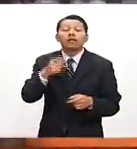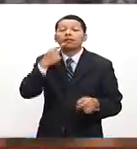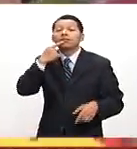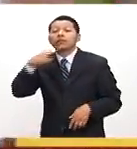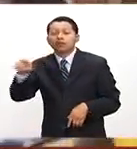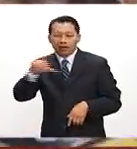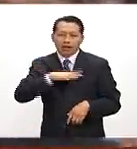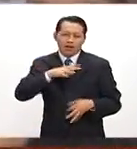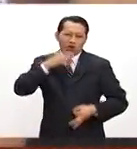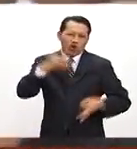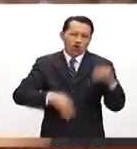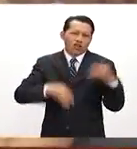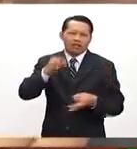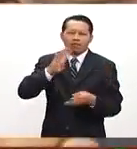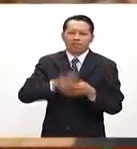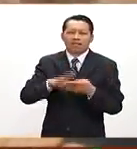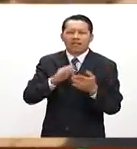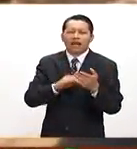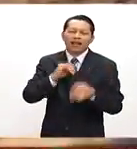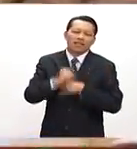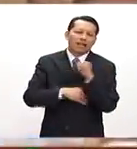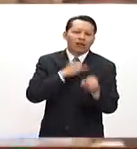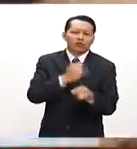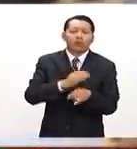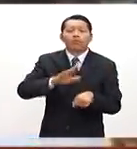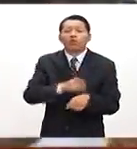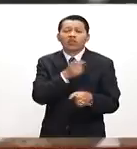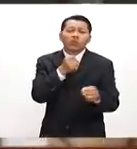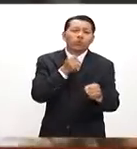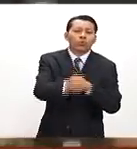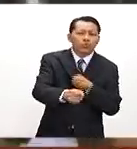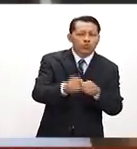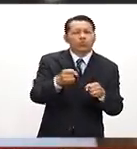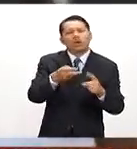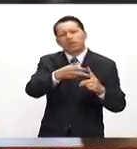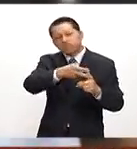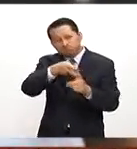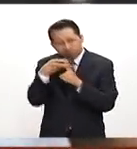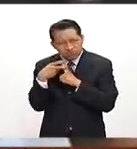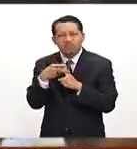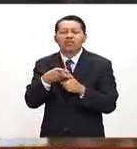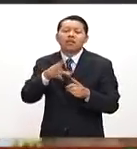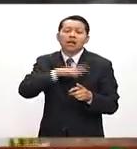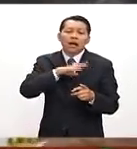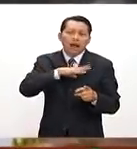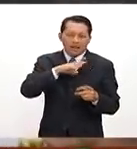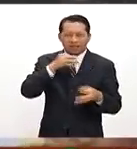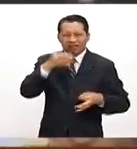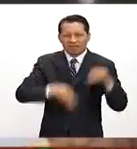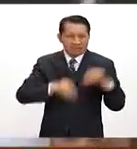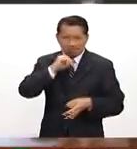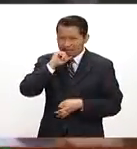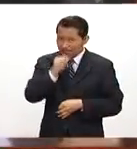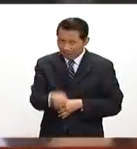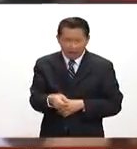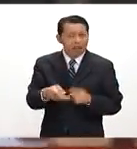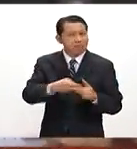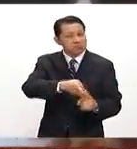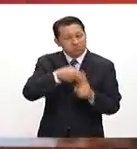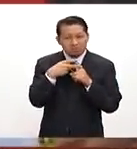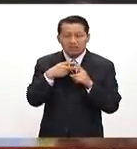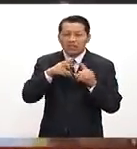la Corte Penal Internacional por tortura, desapariciones forzadas, ejecuciones extrajudiciales, detenciones arbitrarias